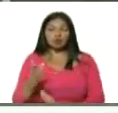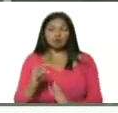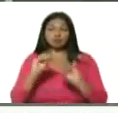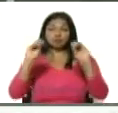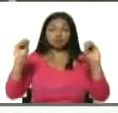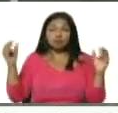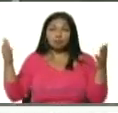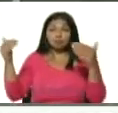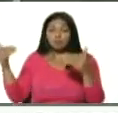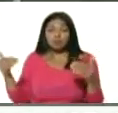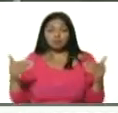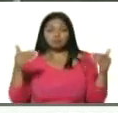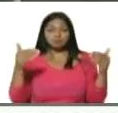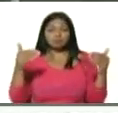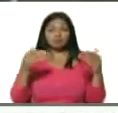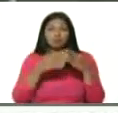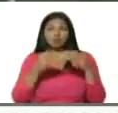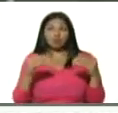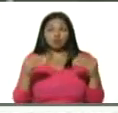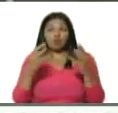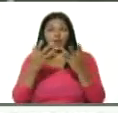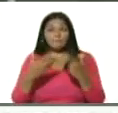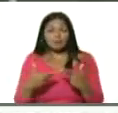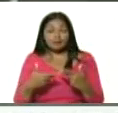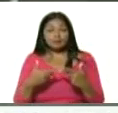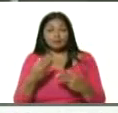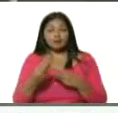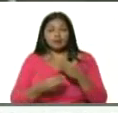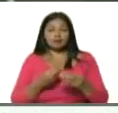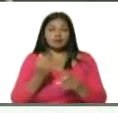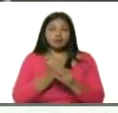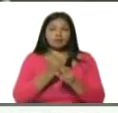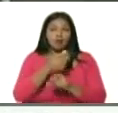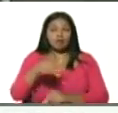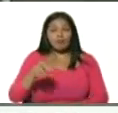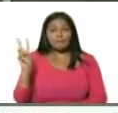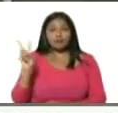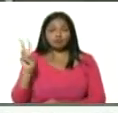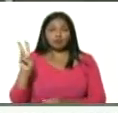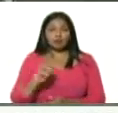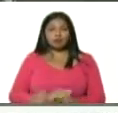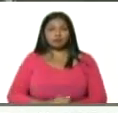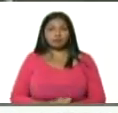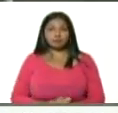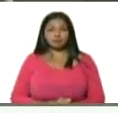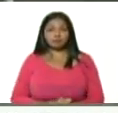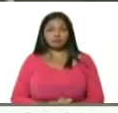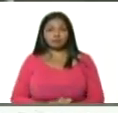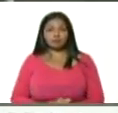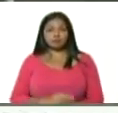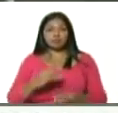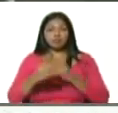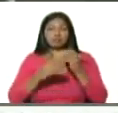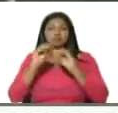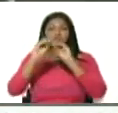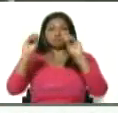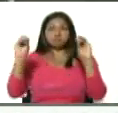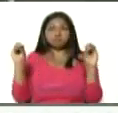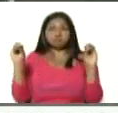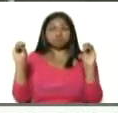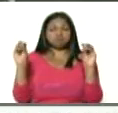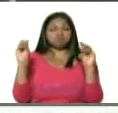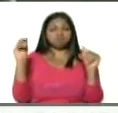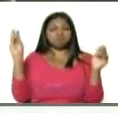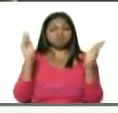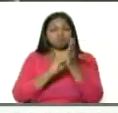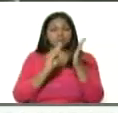a la mayoría de las empresas que operan en nuestro país para hacerles un llamado de atención